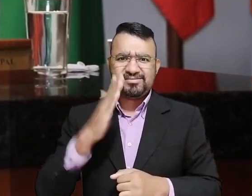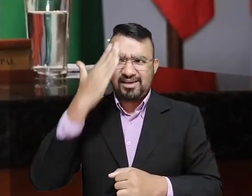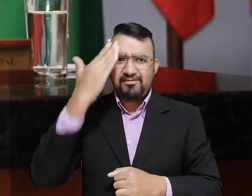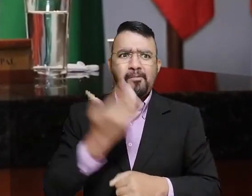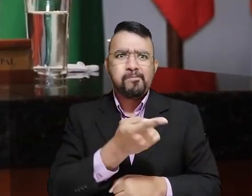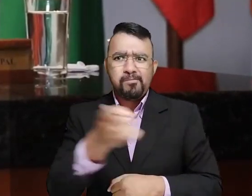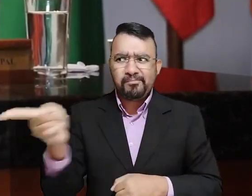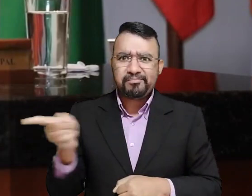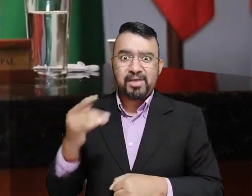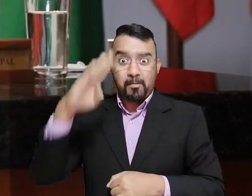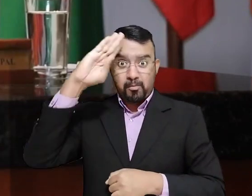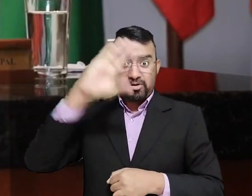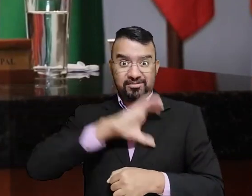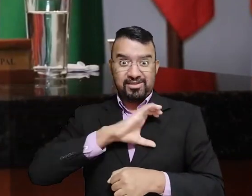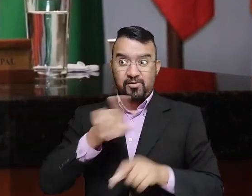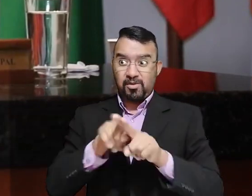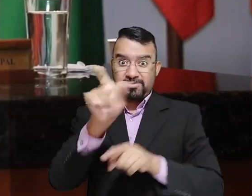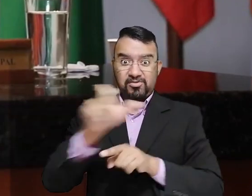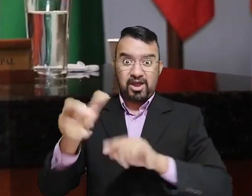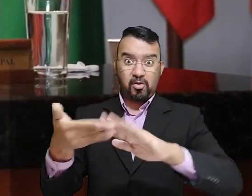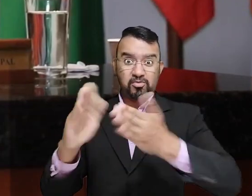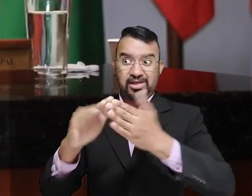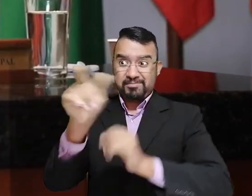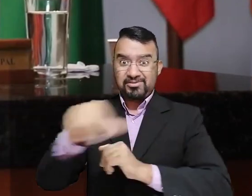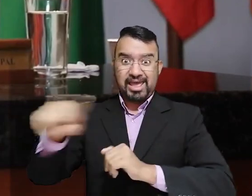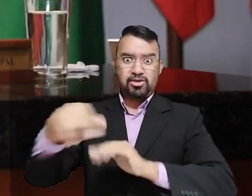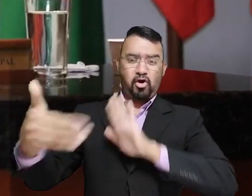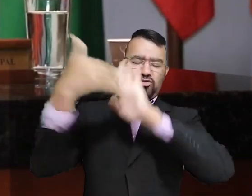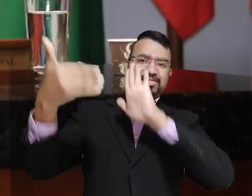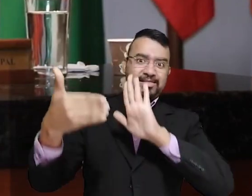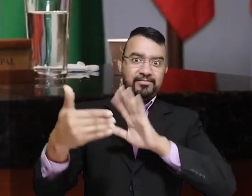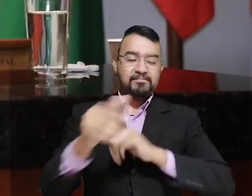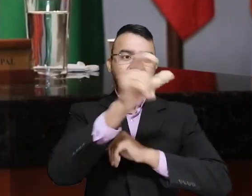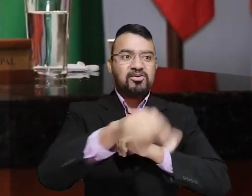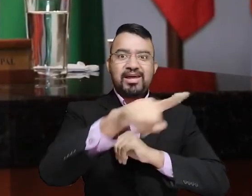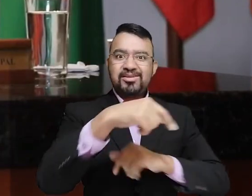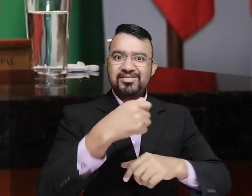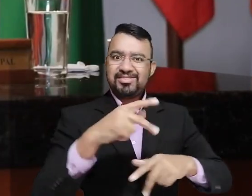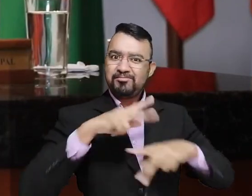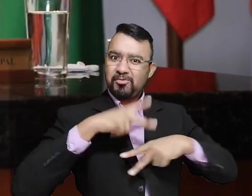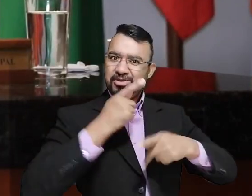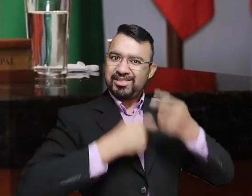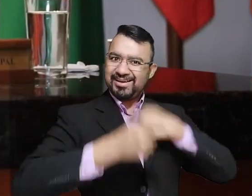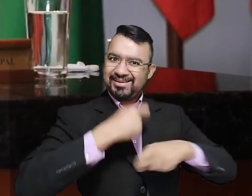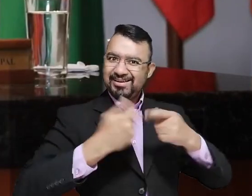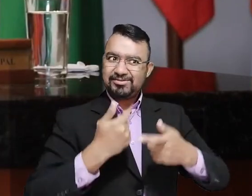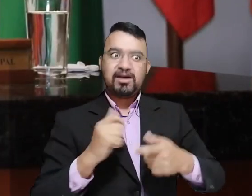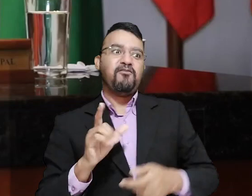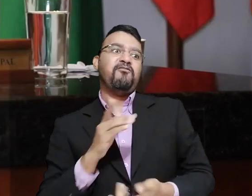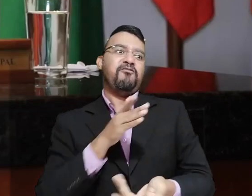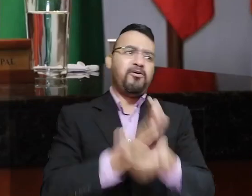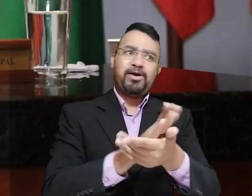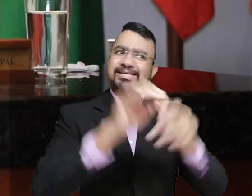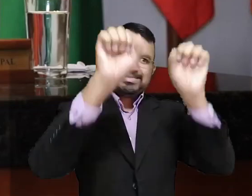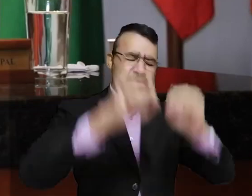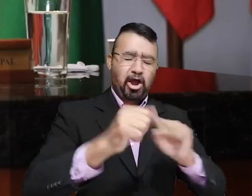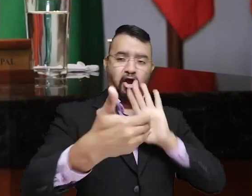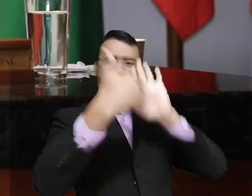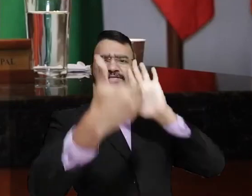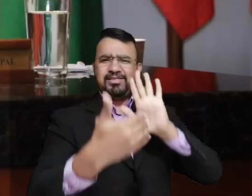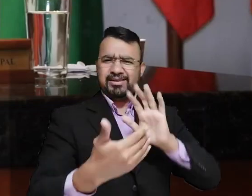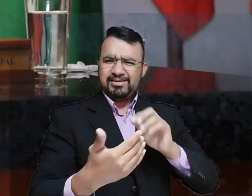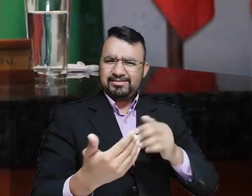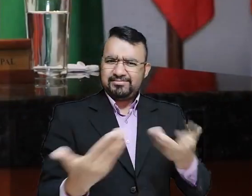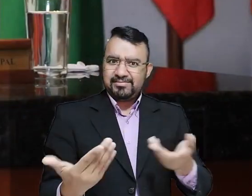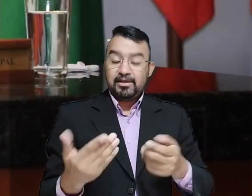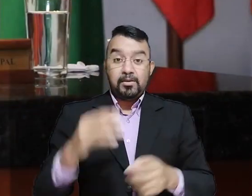policía ve la agresividad de la comunidad, la policía ve la agresividad del comerciante, la policía